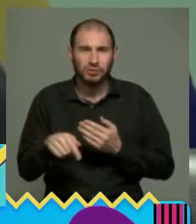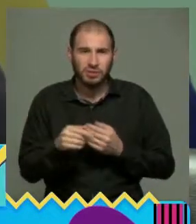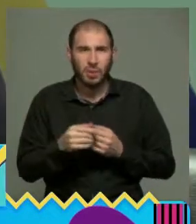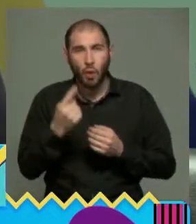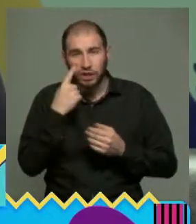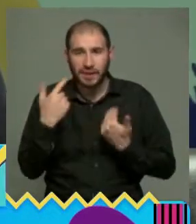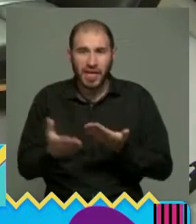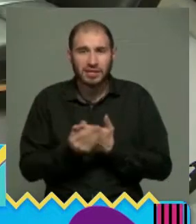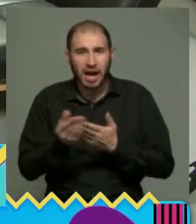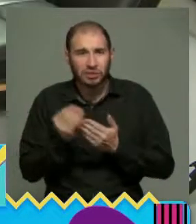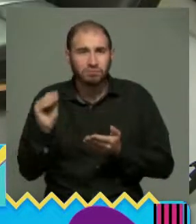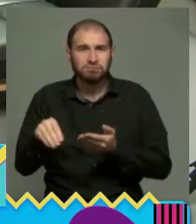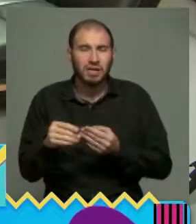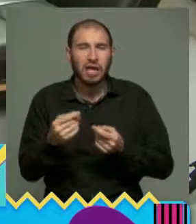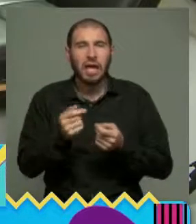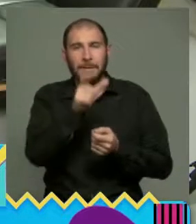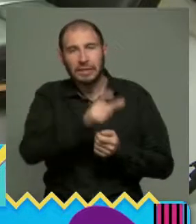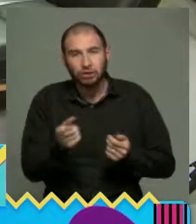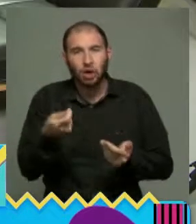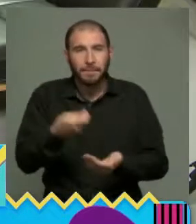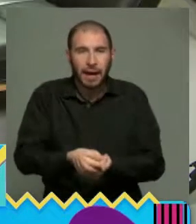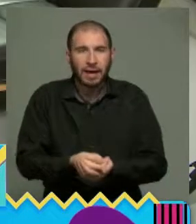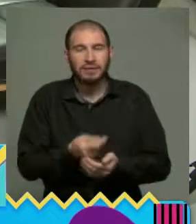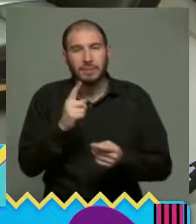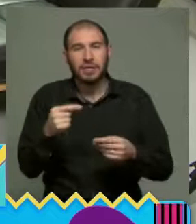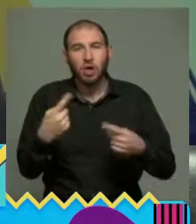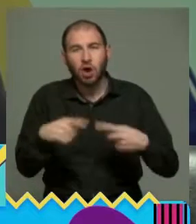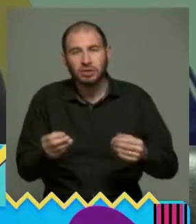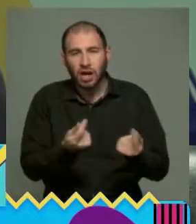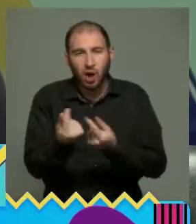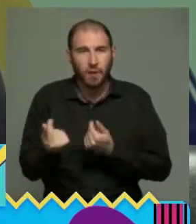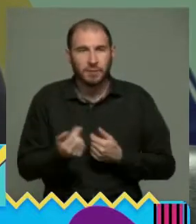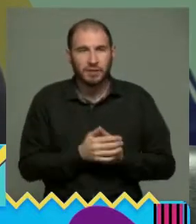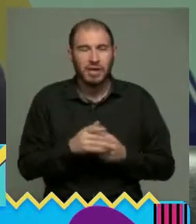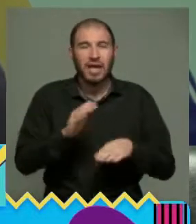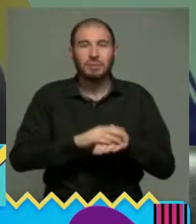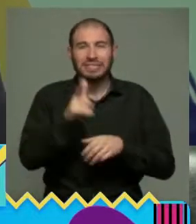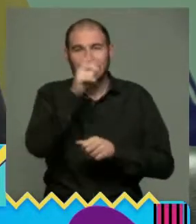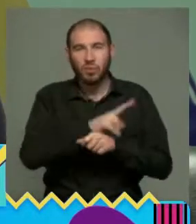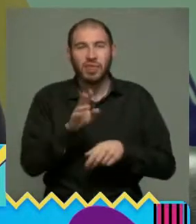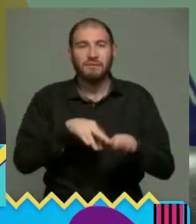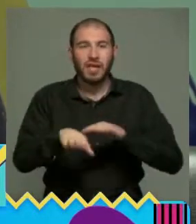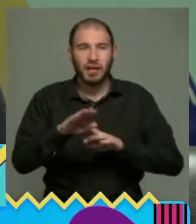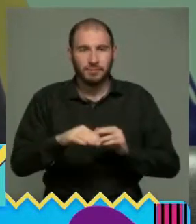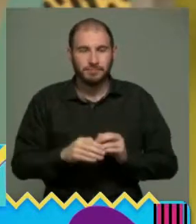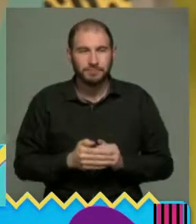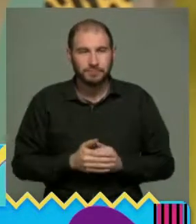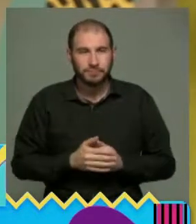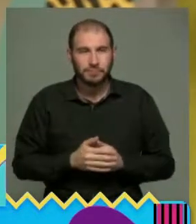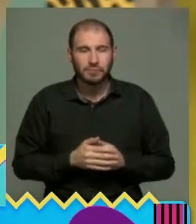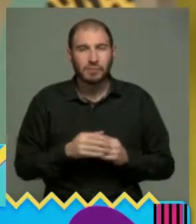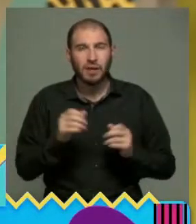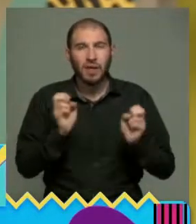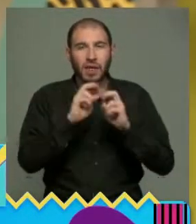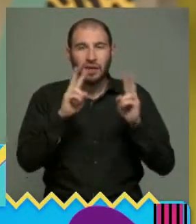el municipio en recursos humanos y en equipamiento hacerse cargo de la seguridad vial. Claro. Y bueno, un